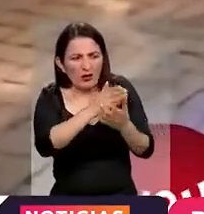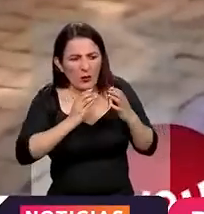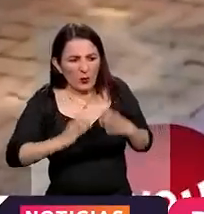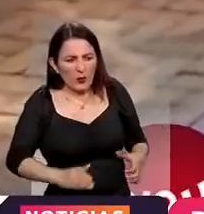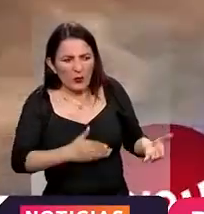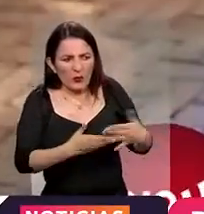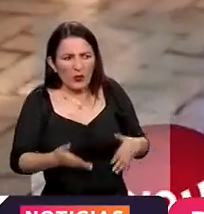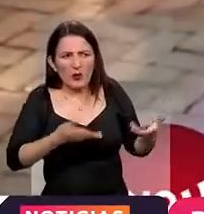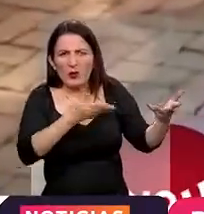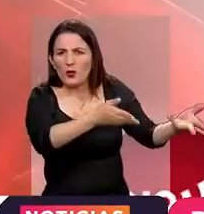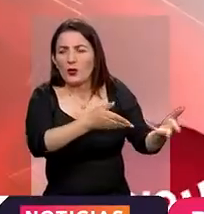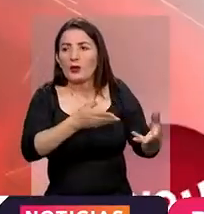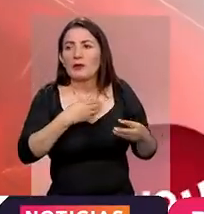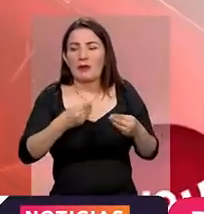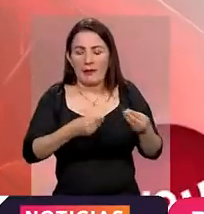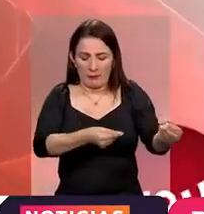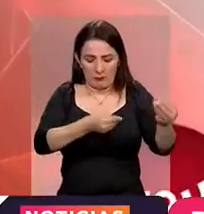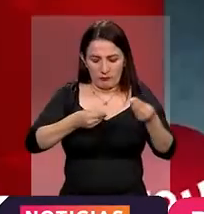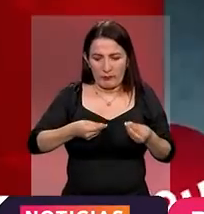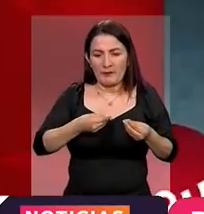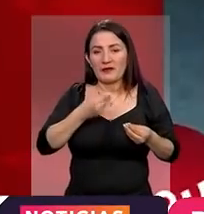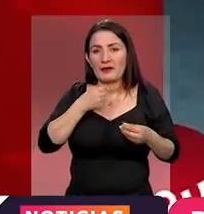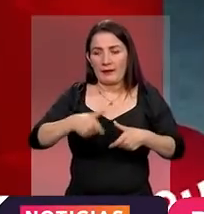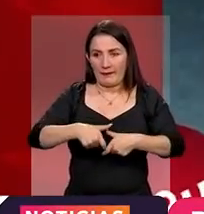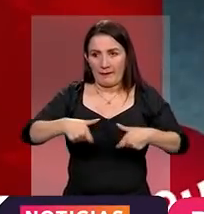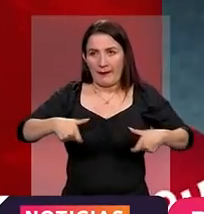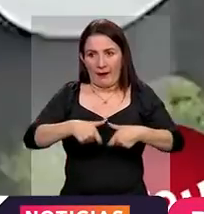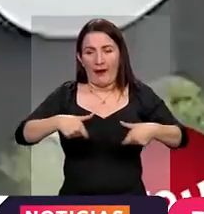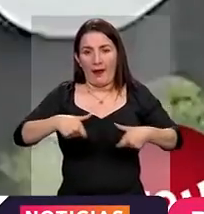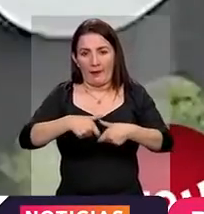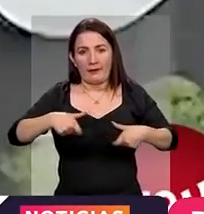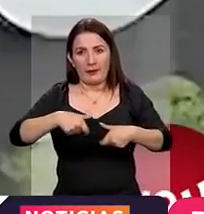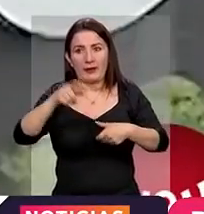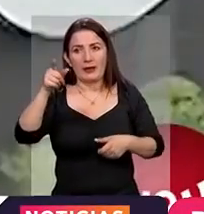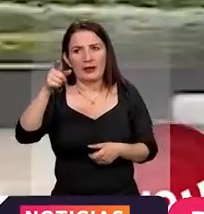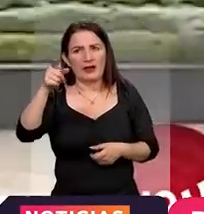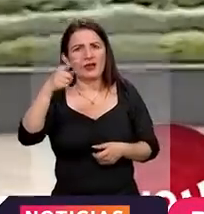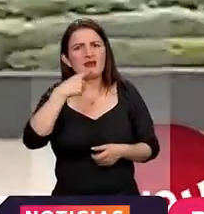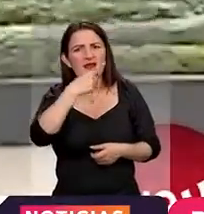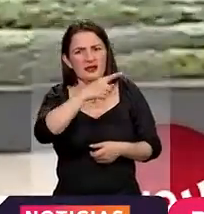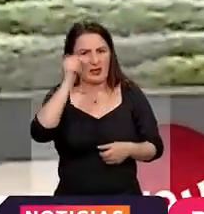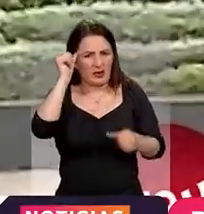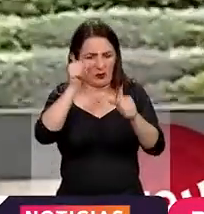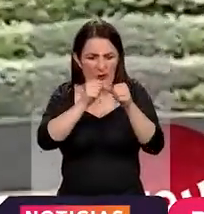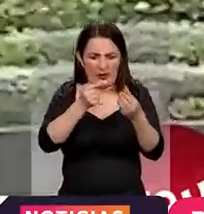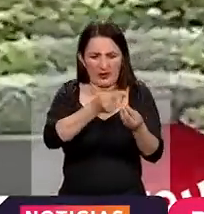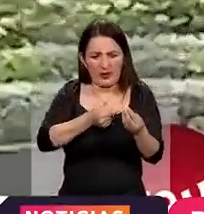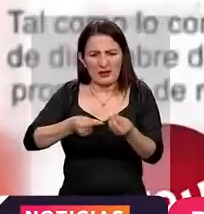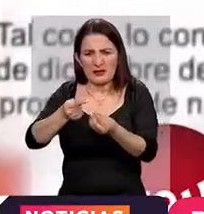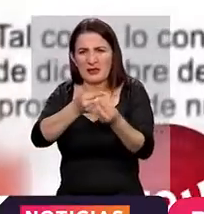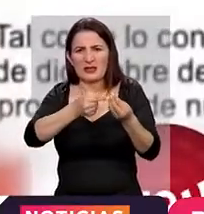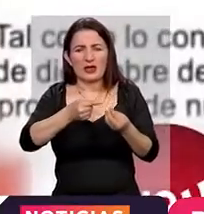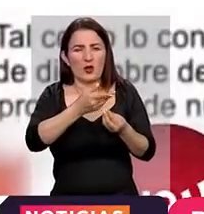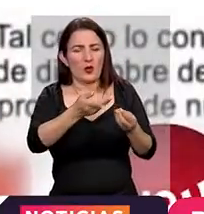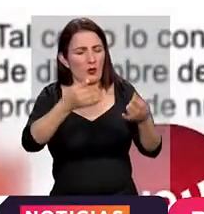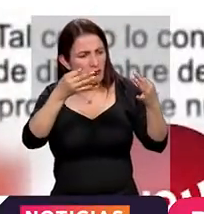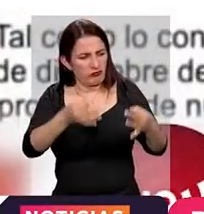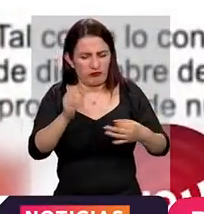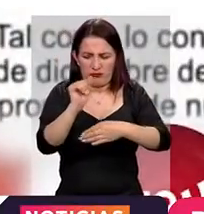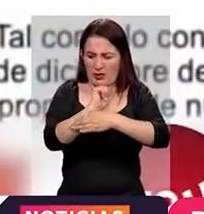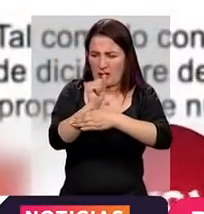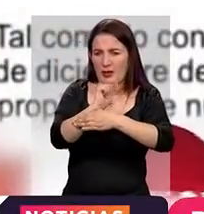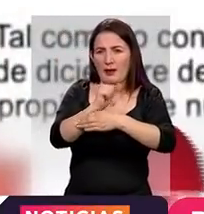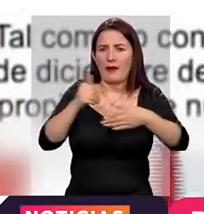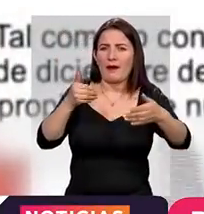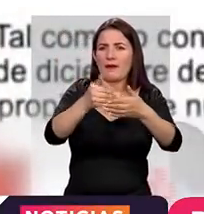cuerpo y tenía en su poder un carnet de la empresa Jardines del Recuerdo como diseñador de lápidas de la misma,